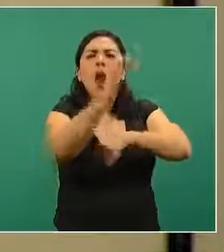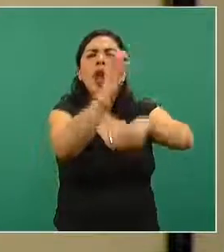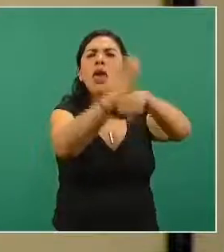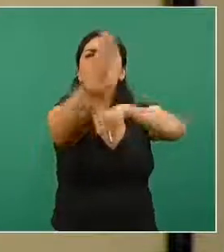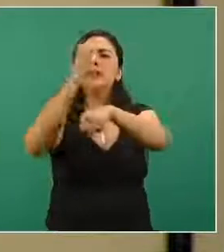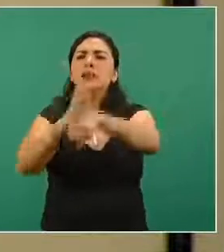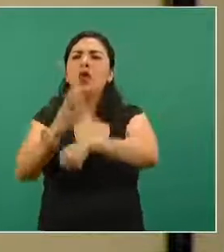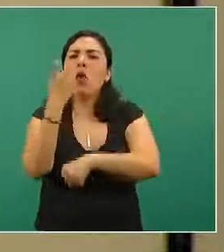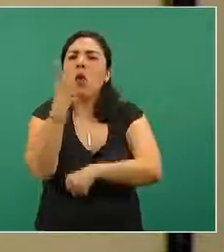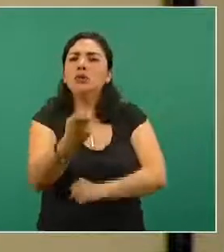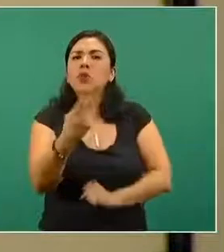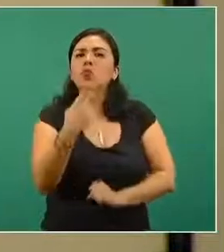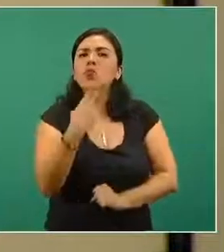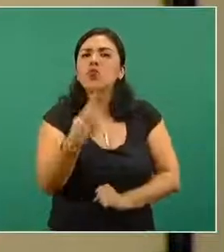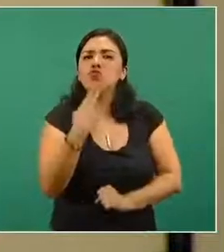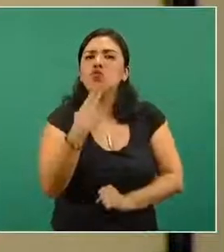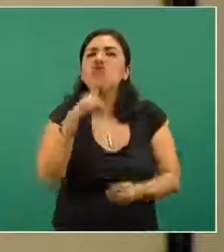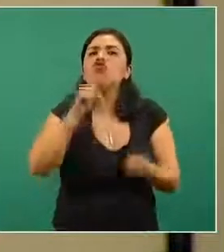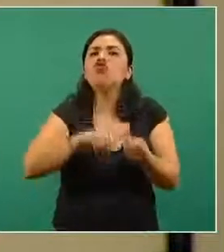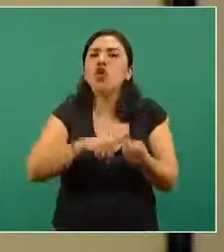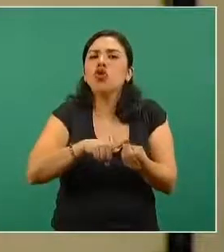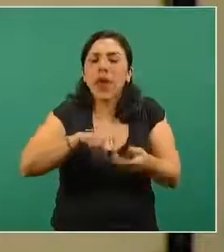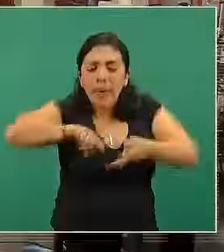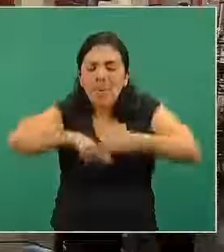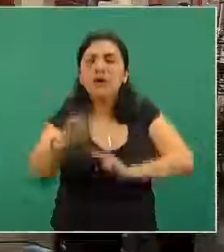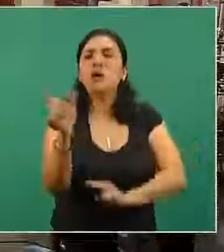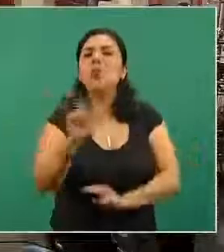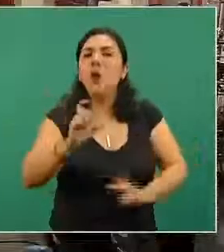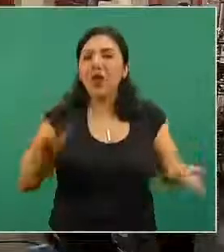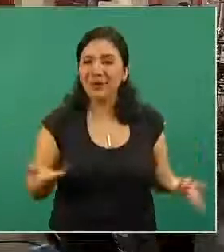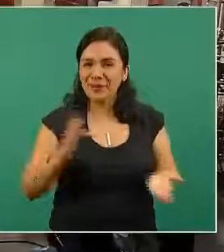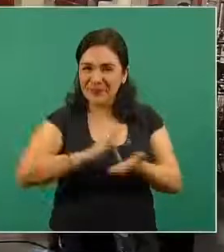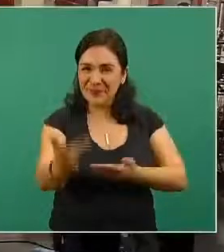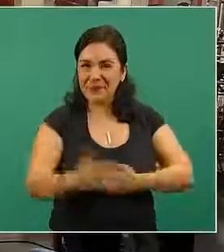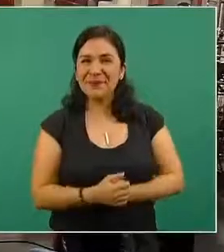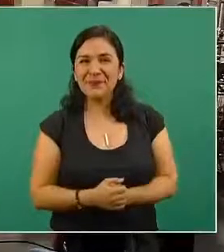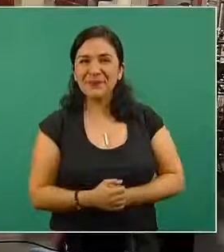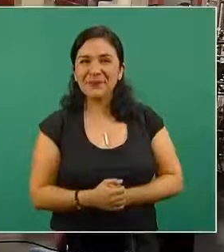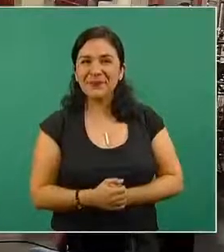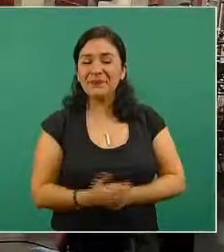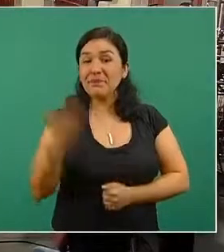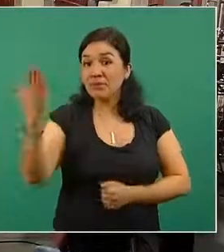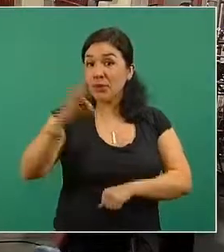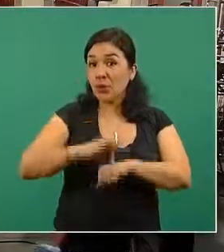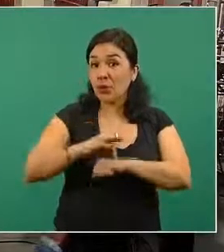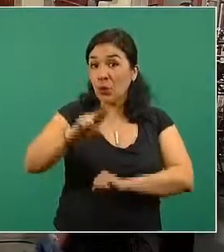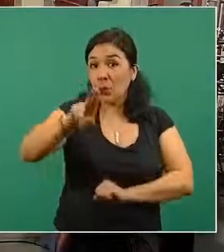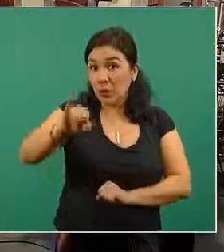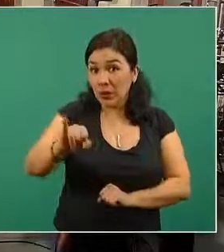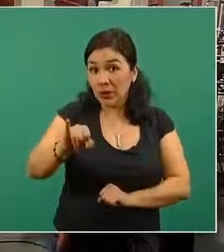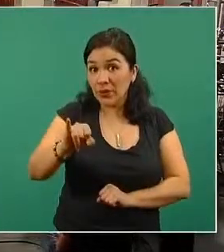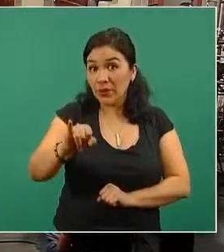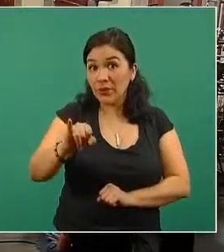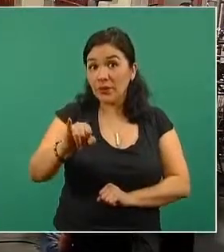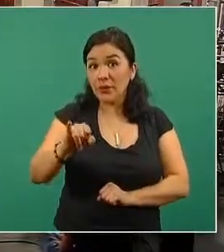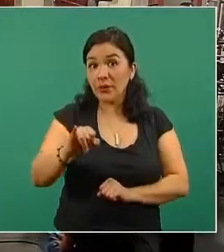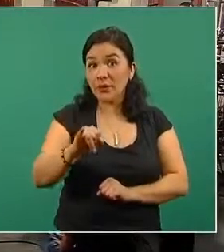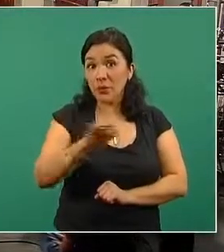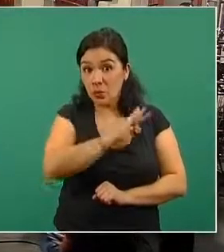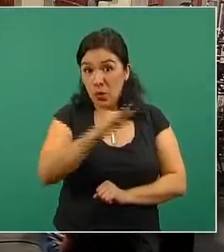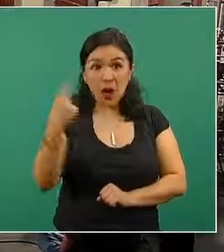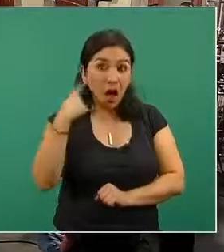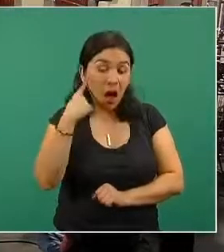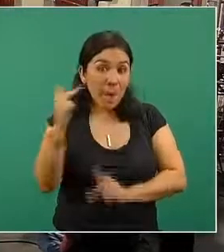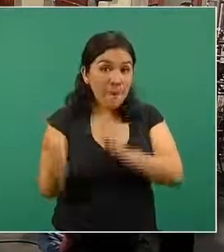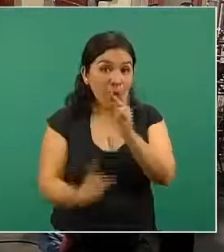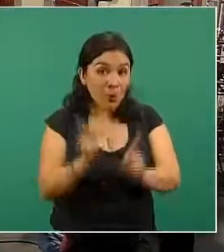van a utilizar y a partir de cuándo? Gracias. Sí. Doctor Ruy, ¿sí pudo escuchar las tres